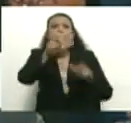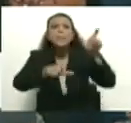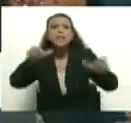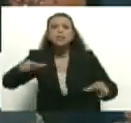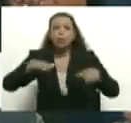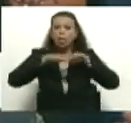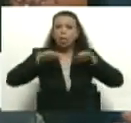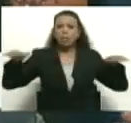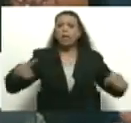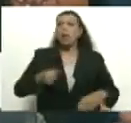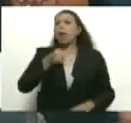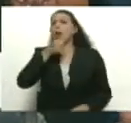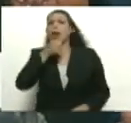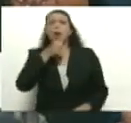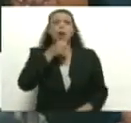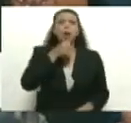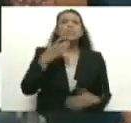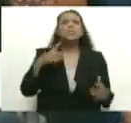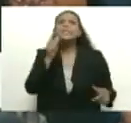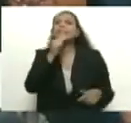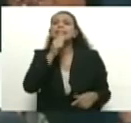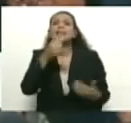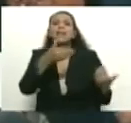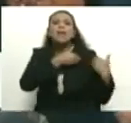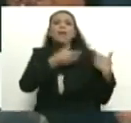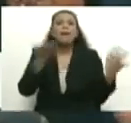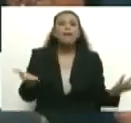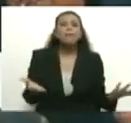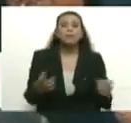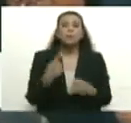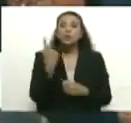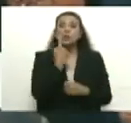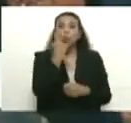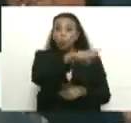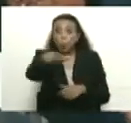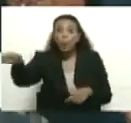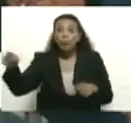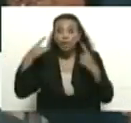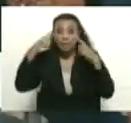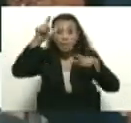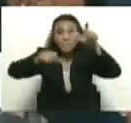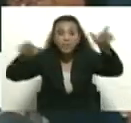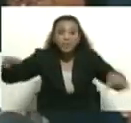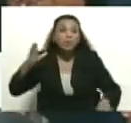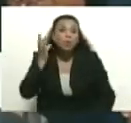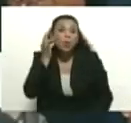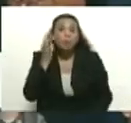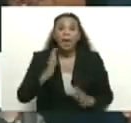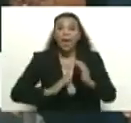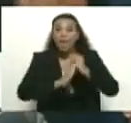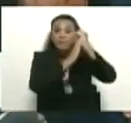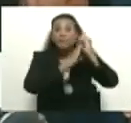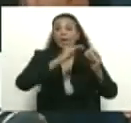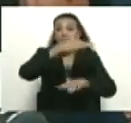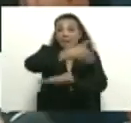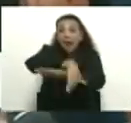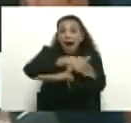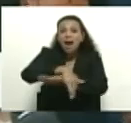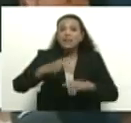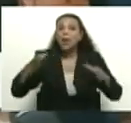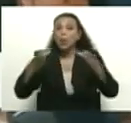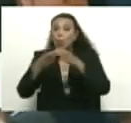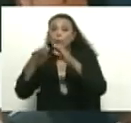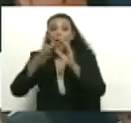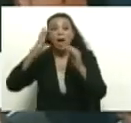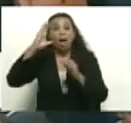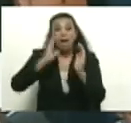tarima, sea la dirigencia de la zona, porque ustedes, compañeros, compañeras, jefe de calle y sus equipos, jefe de